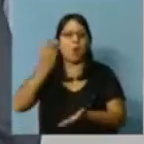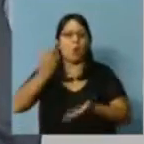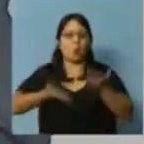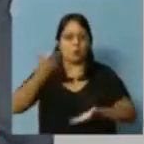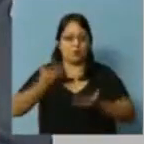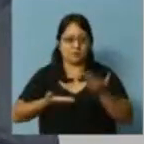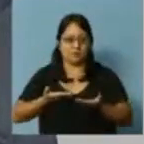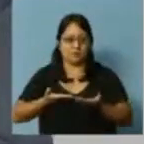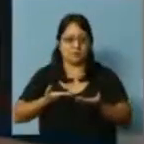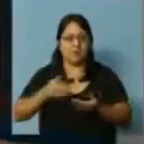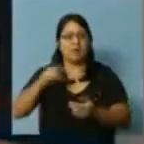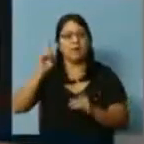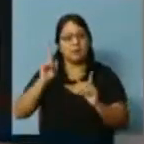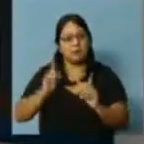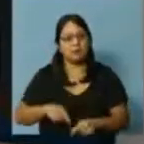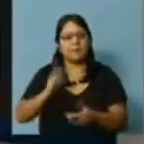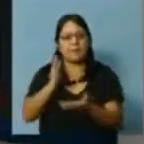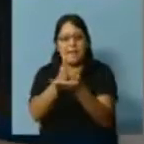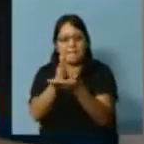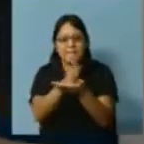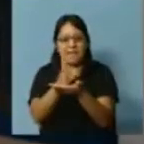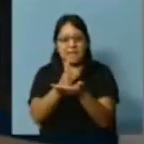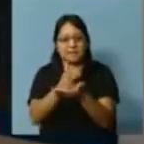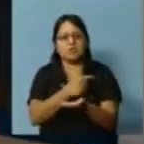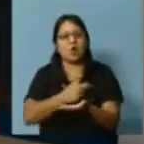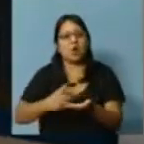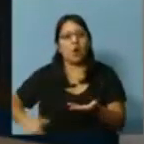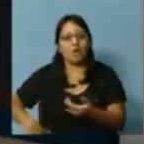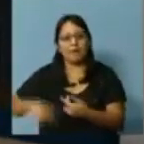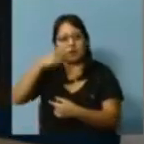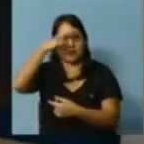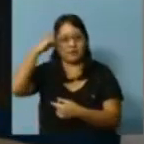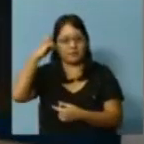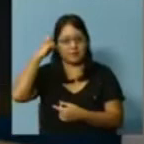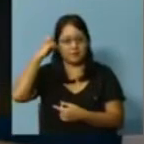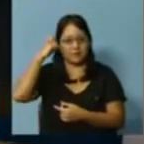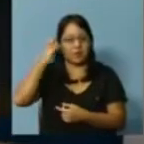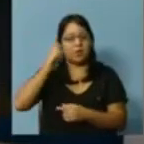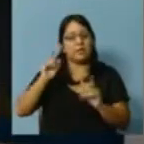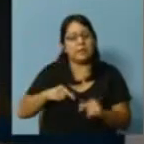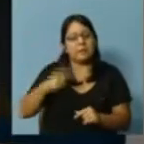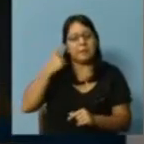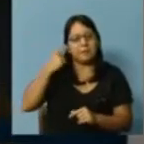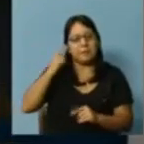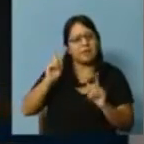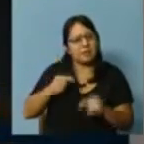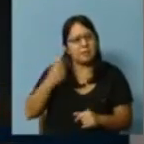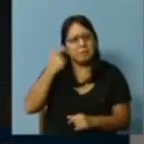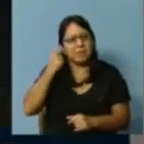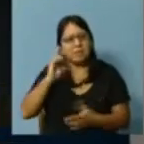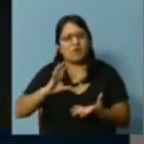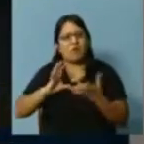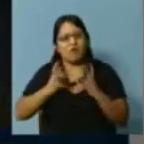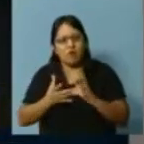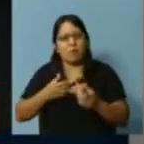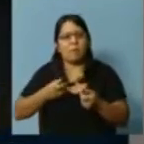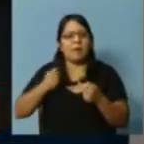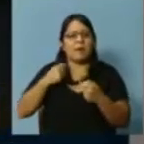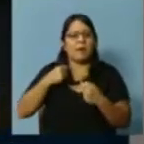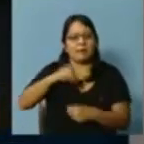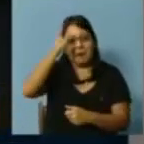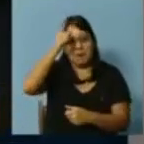vía intermediación del gobierno nacional y también se piense medida de fuerza nosotros entendemos que